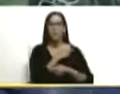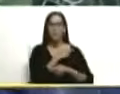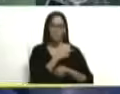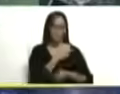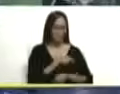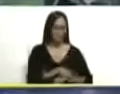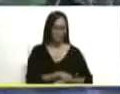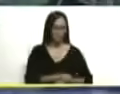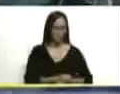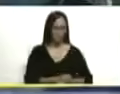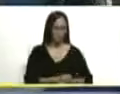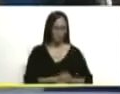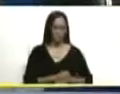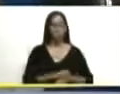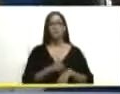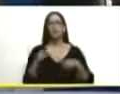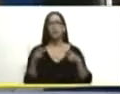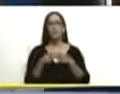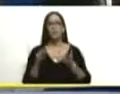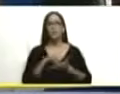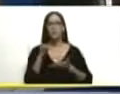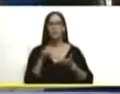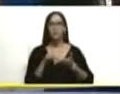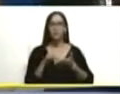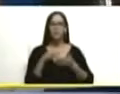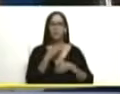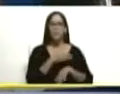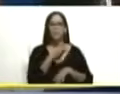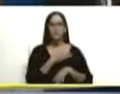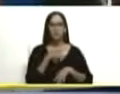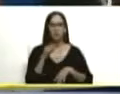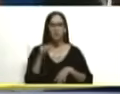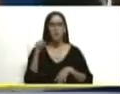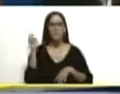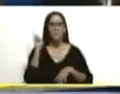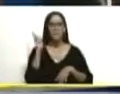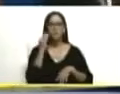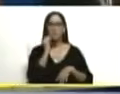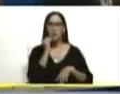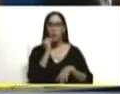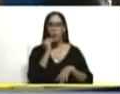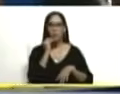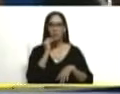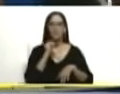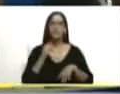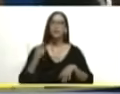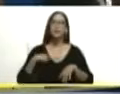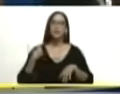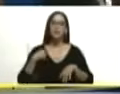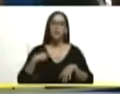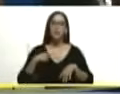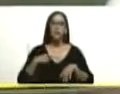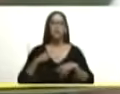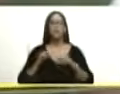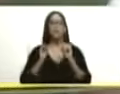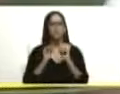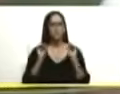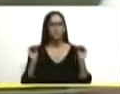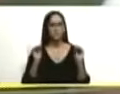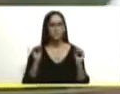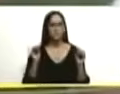equipo nacional de la gran misión Venezuela Joven, que tiene una consigna bien